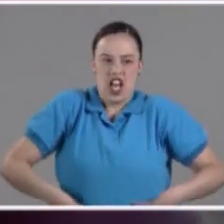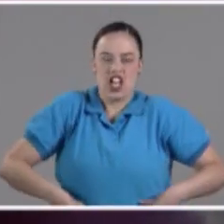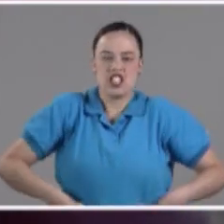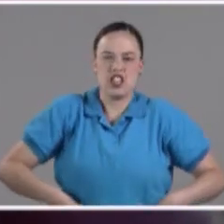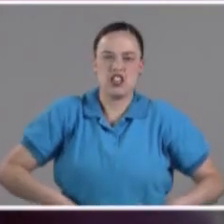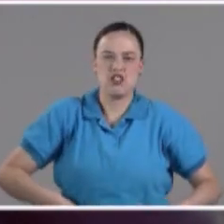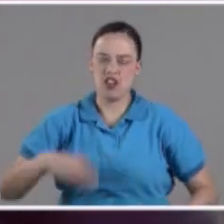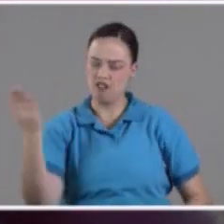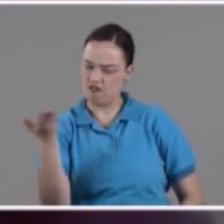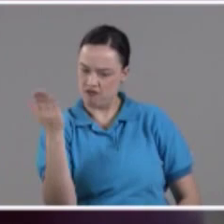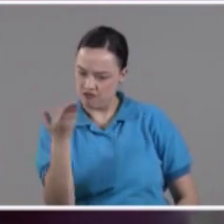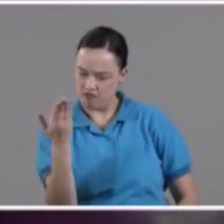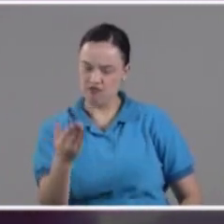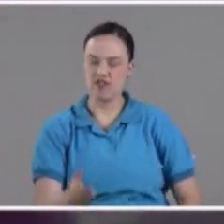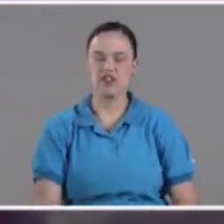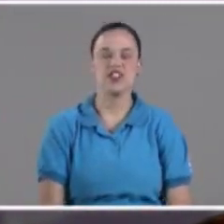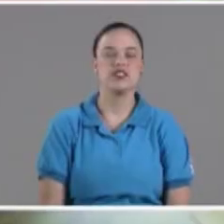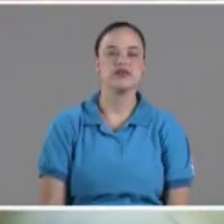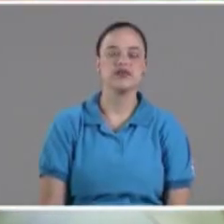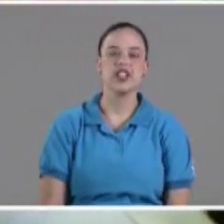ya está que se cayó